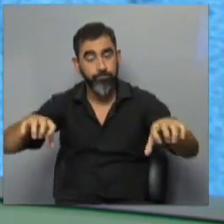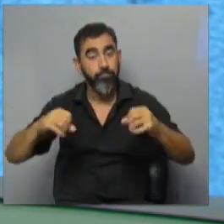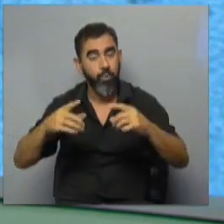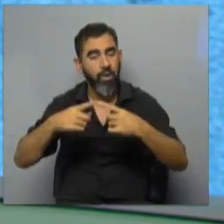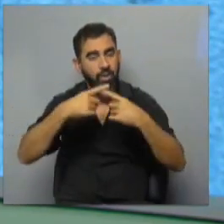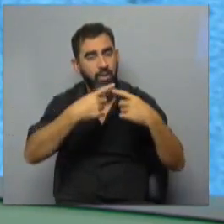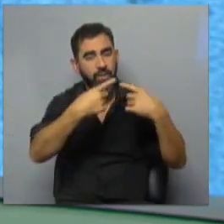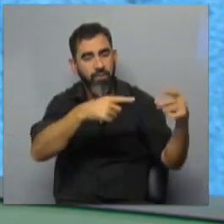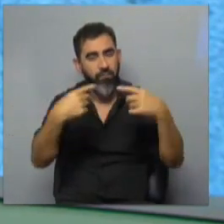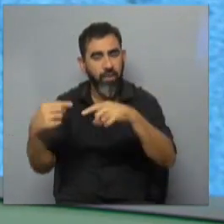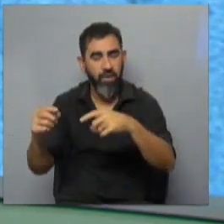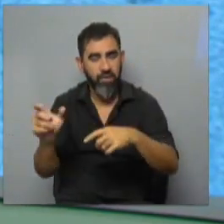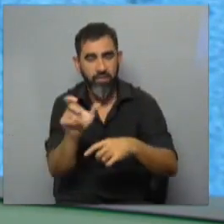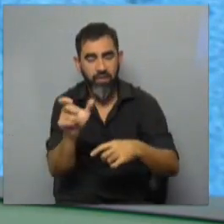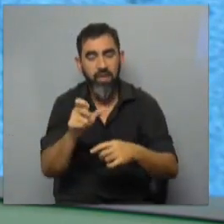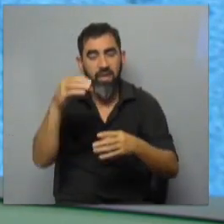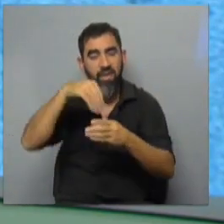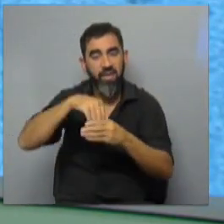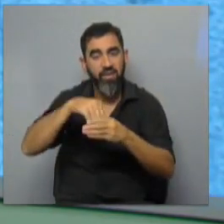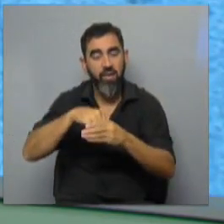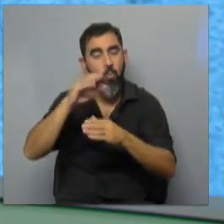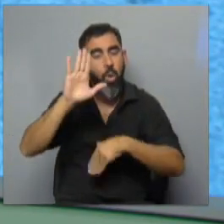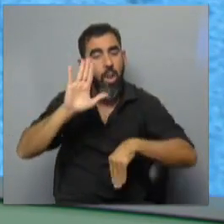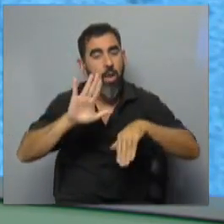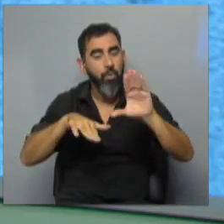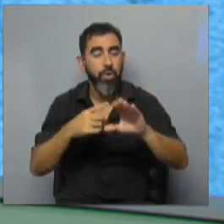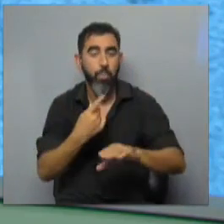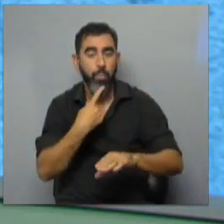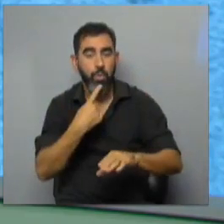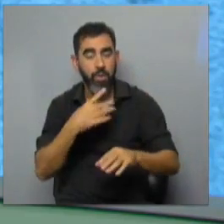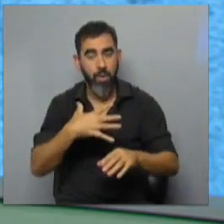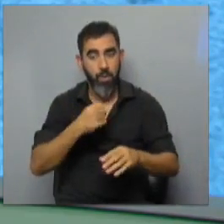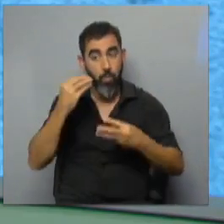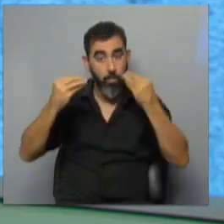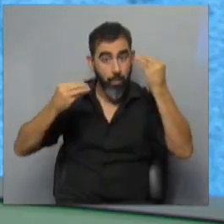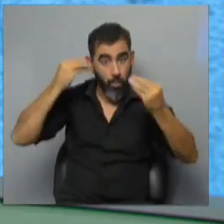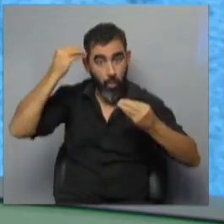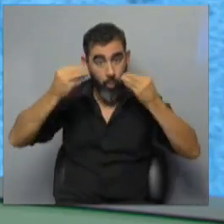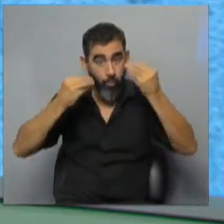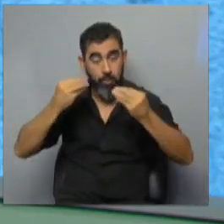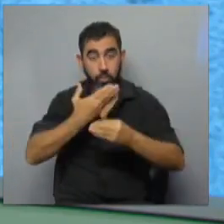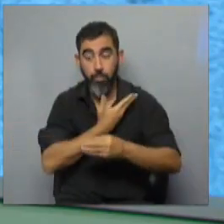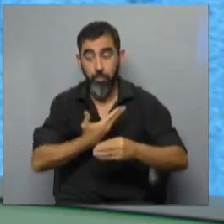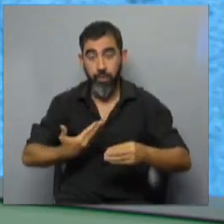de diferencias internas con la mayoría partidaria el tema generó preocupación en la presidencia y en la dirigencia